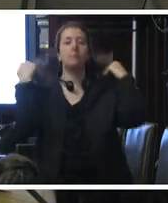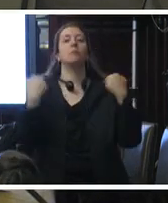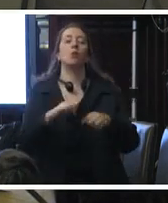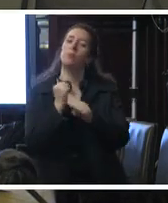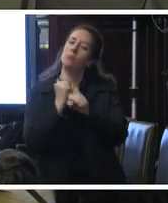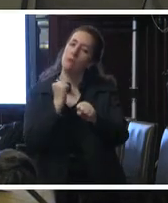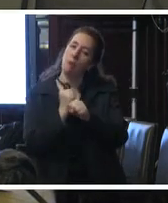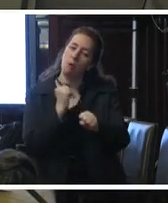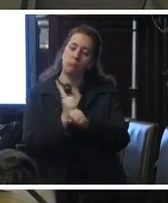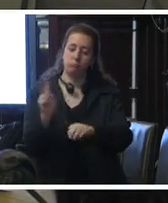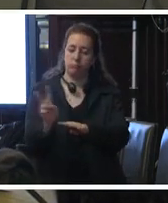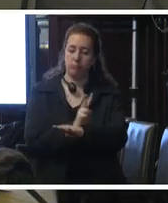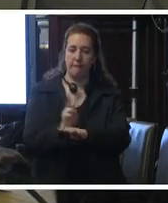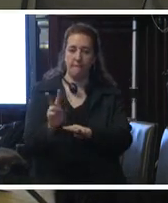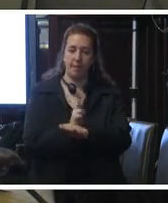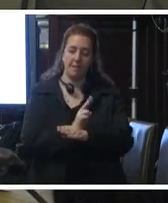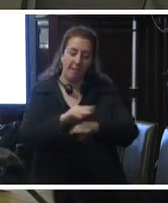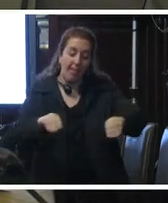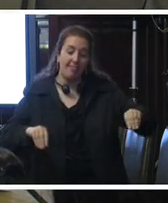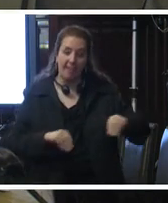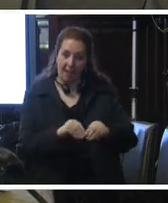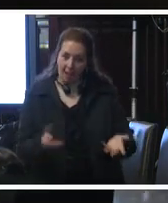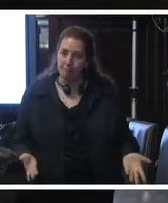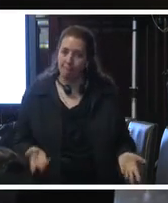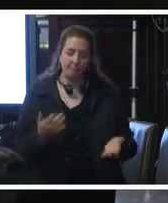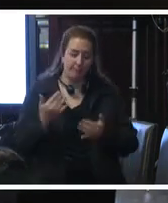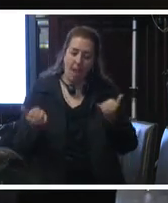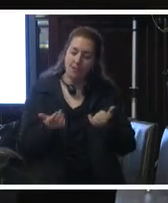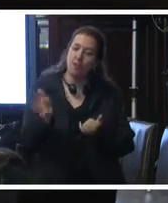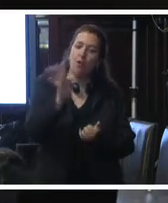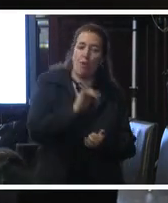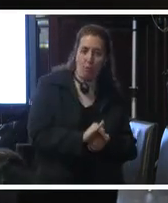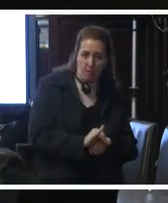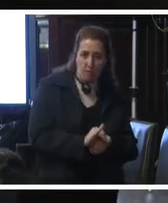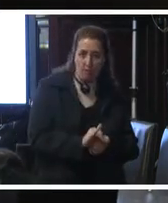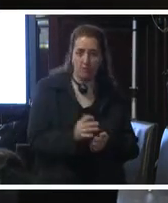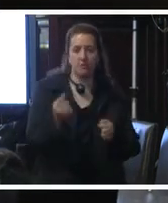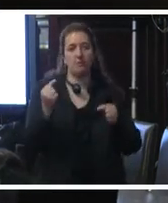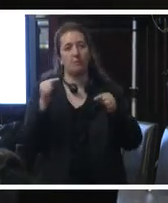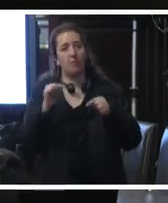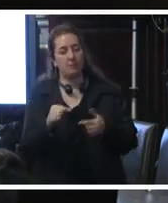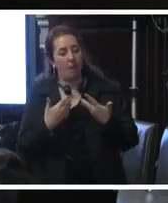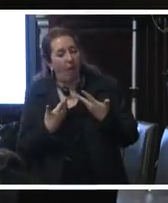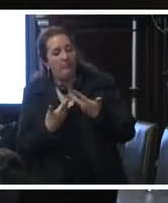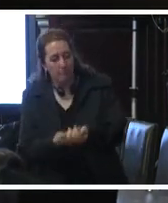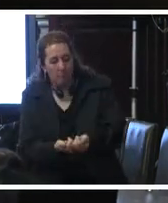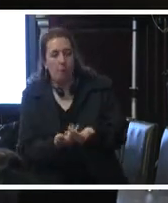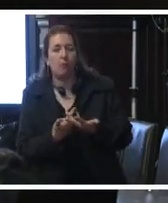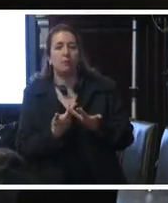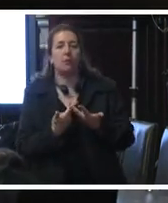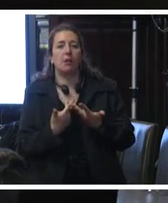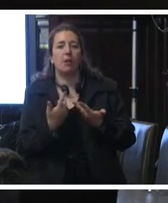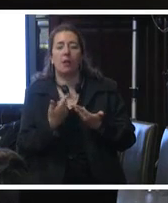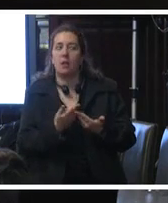el trabajo de defensa de la Pachamama que hacen cada día, por ese aporte, esa